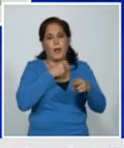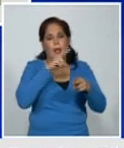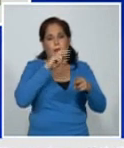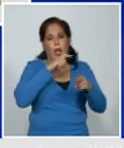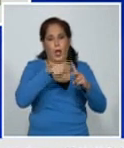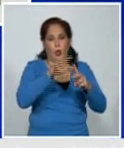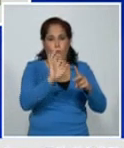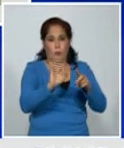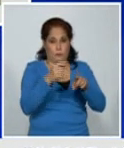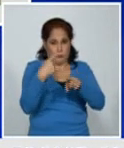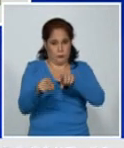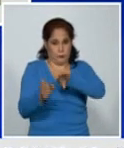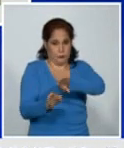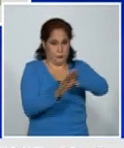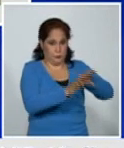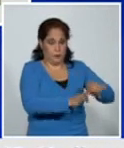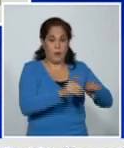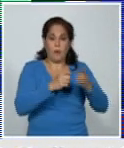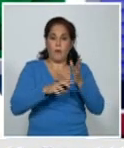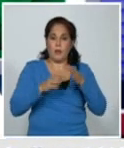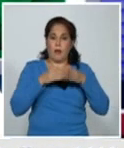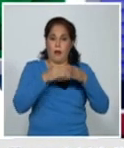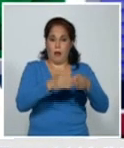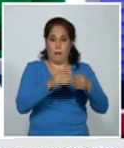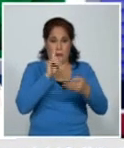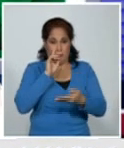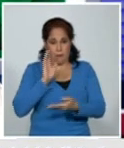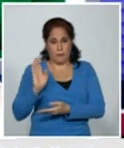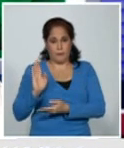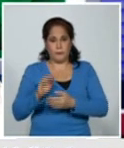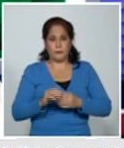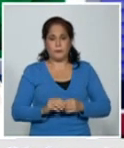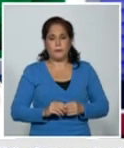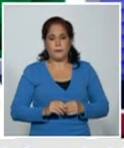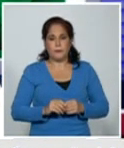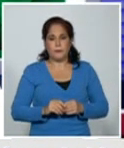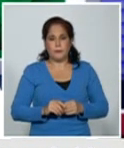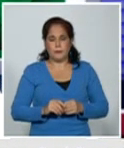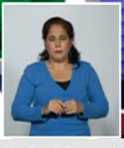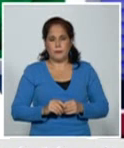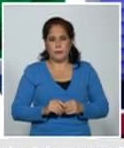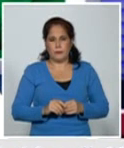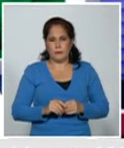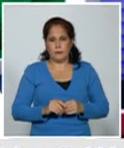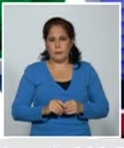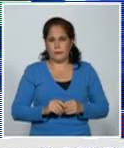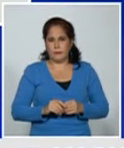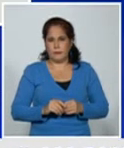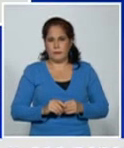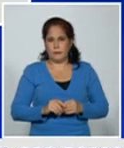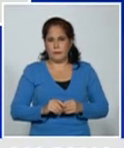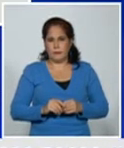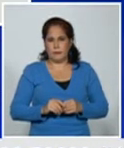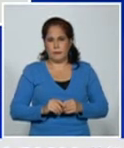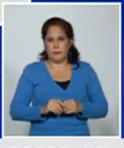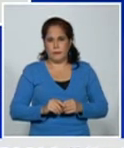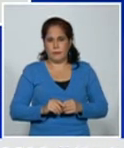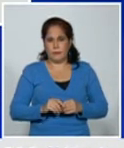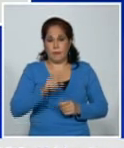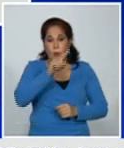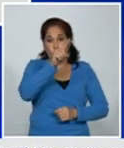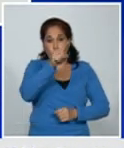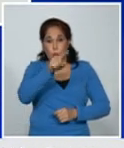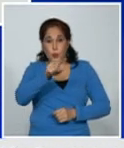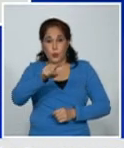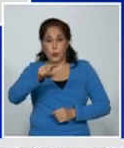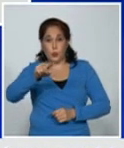En Granma, como se puede ver ahora en la curva de esta provincia, el